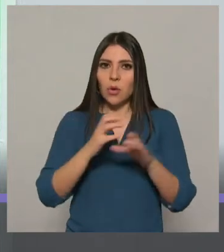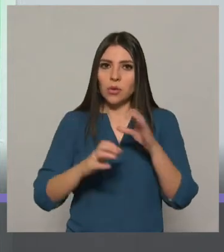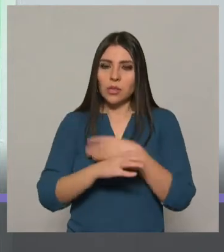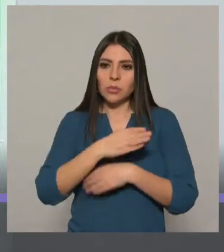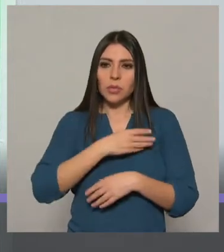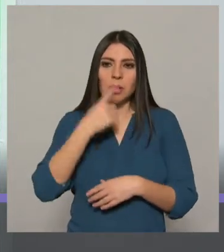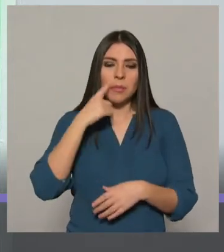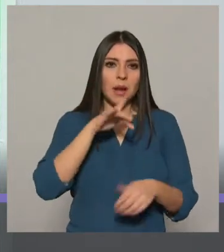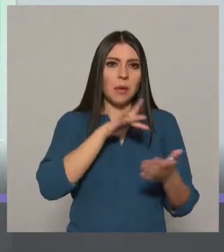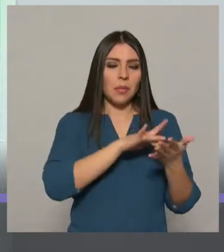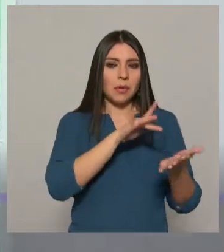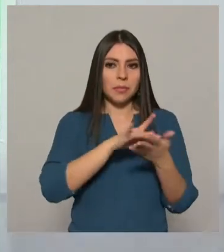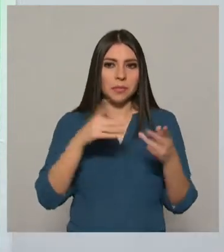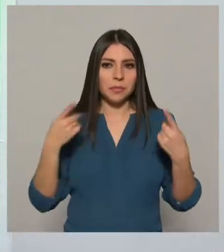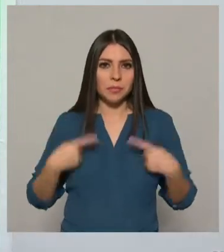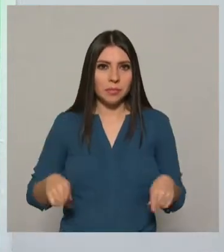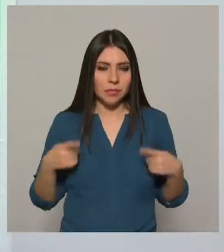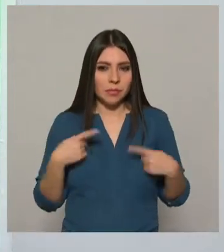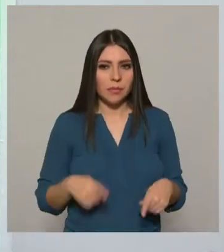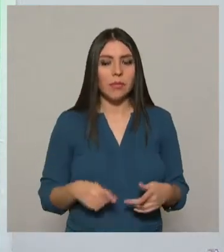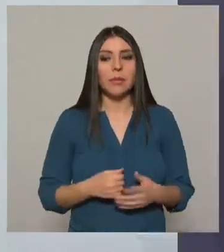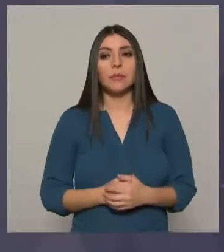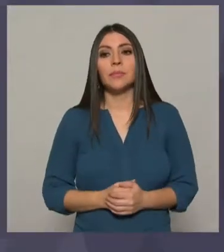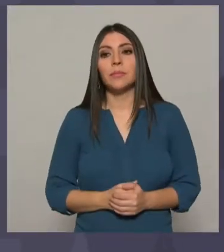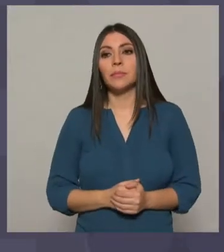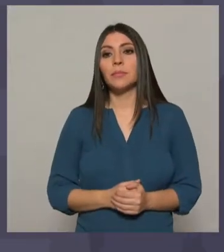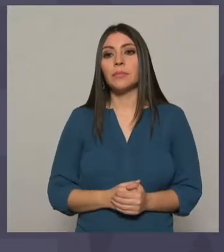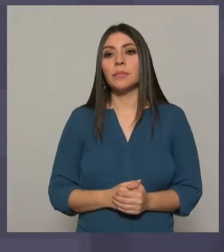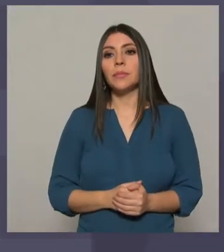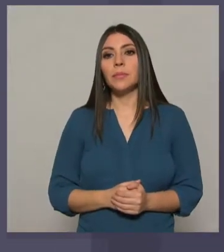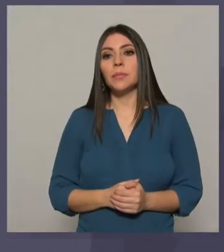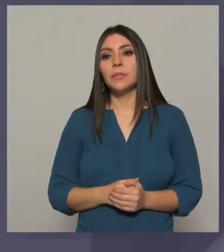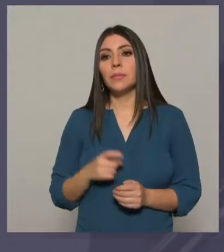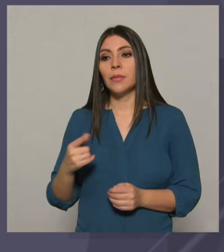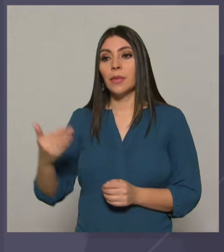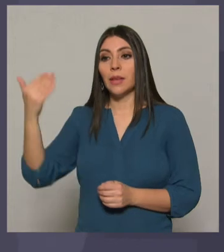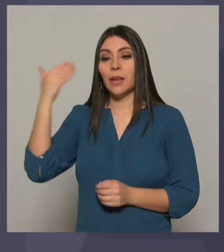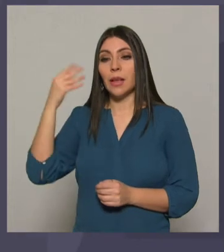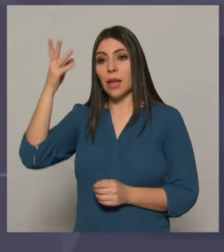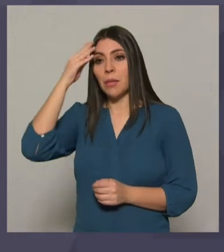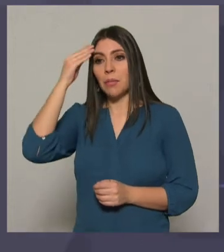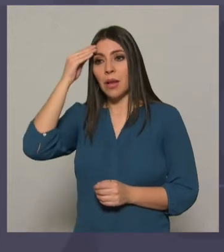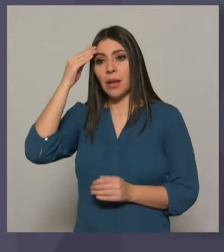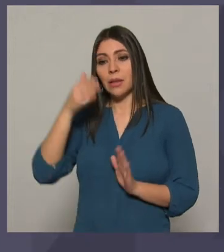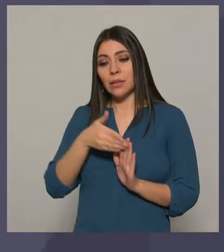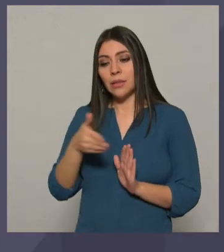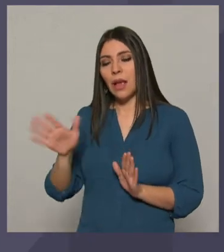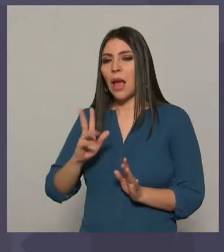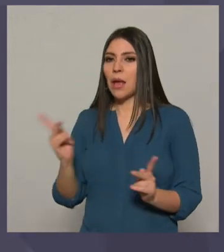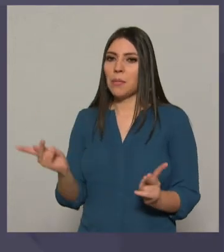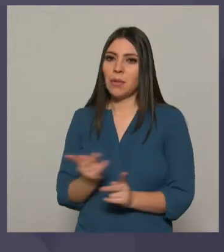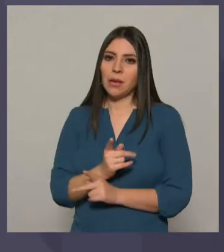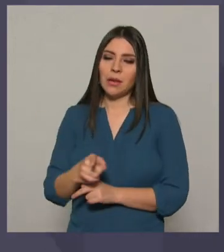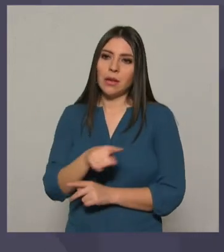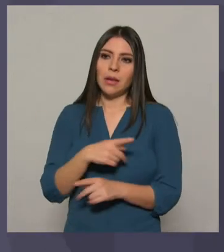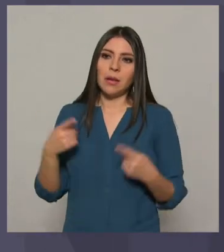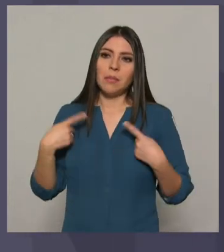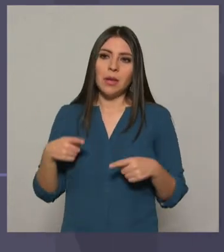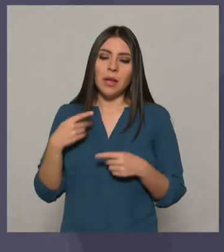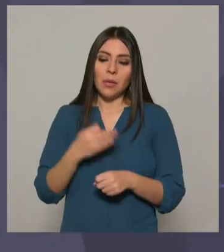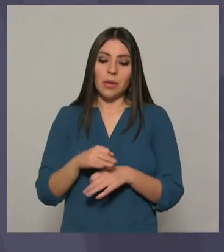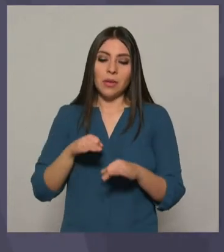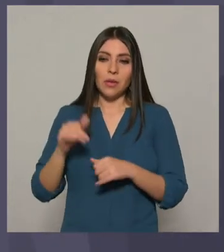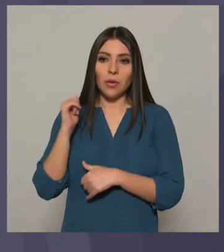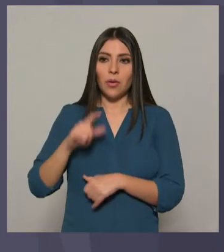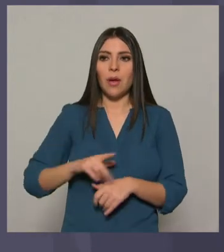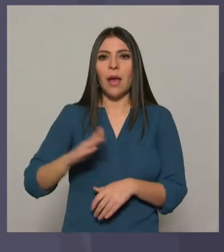población. Ya esa curva del aprendizaje, como lo dice Carlos, ya pasó. Muchos de los que hoy gobiernan ya gobernaron y